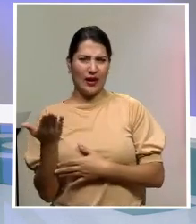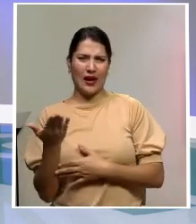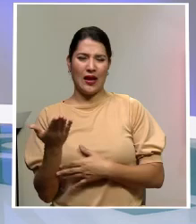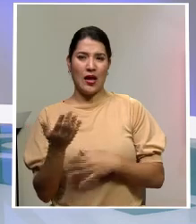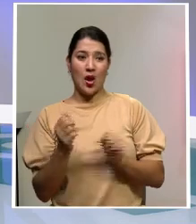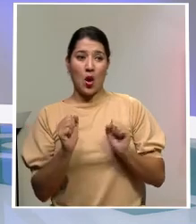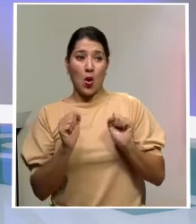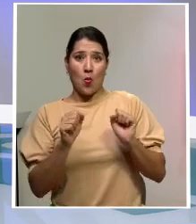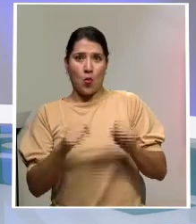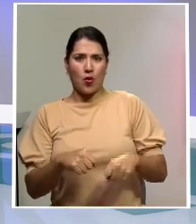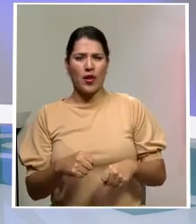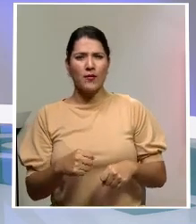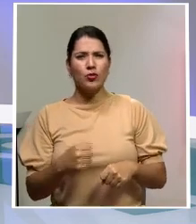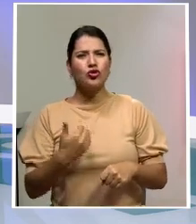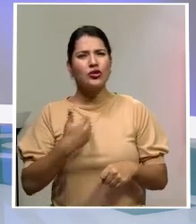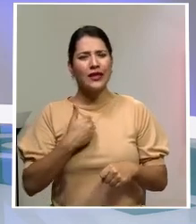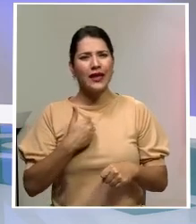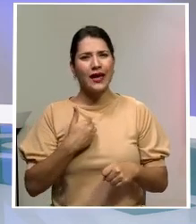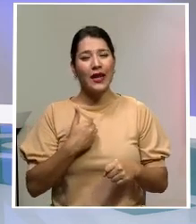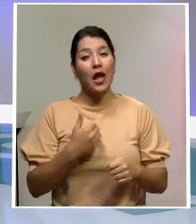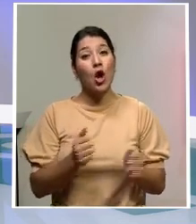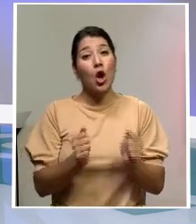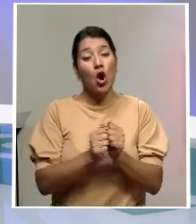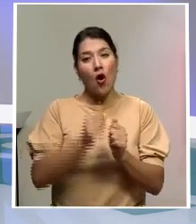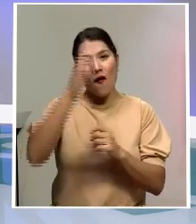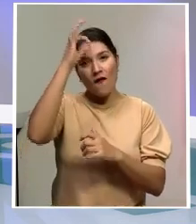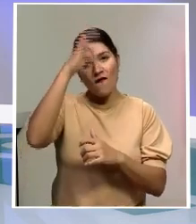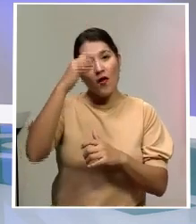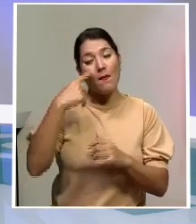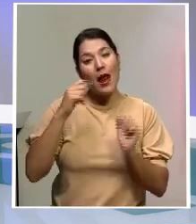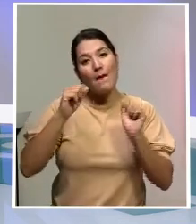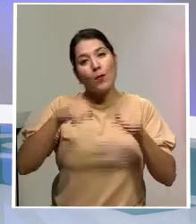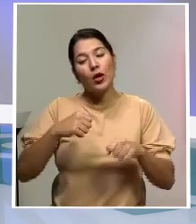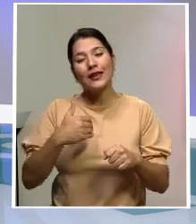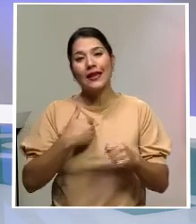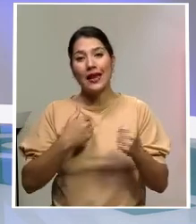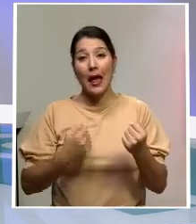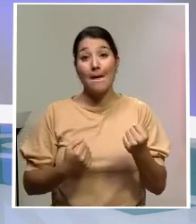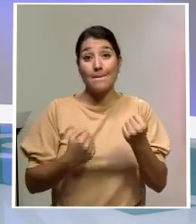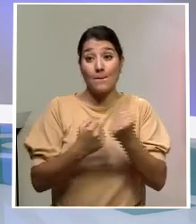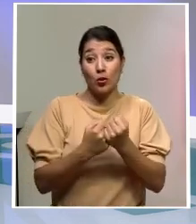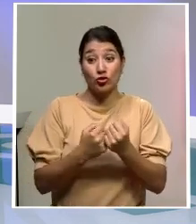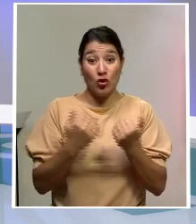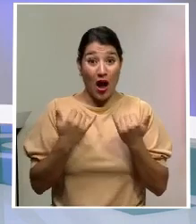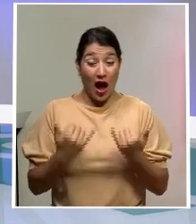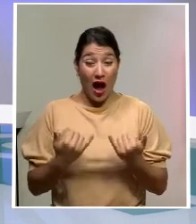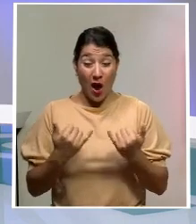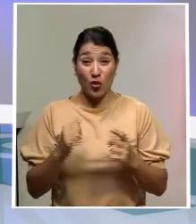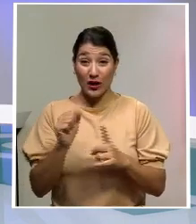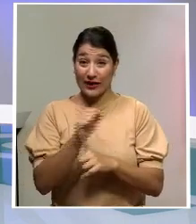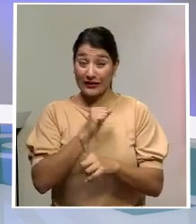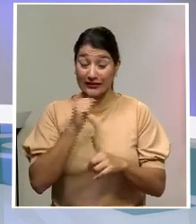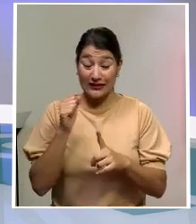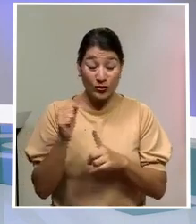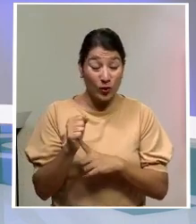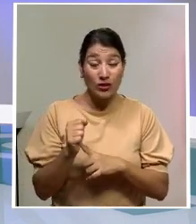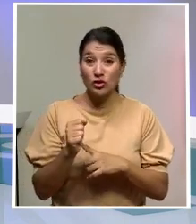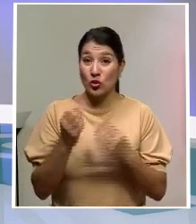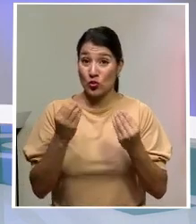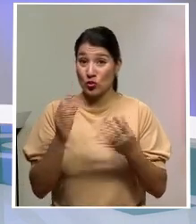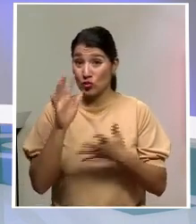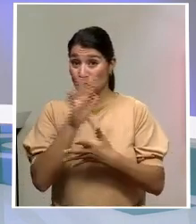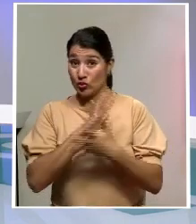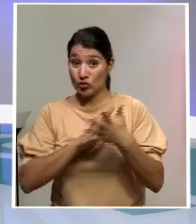puede aportar la filosofía para encontrar puntos de apoyo en una situación tan incierta en